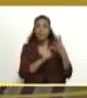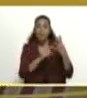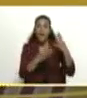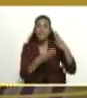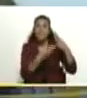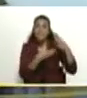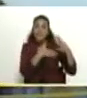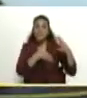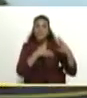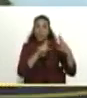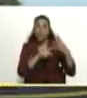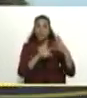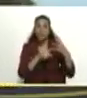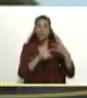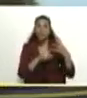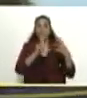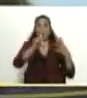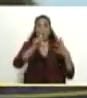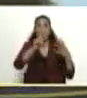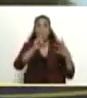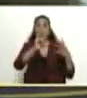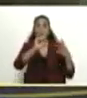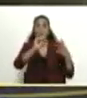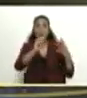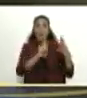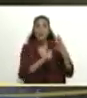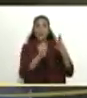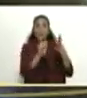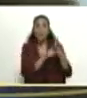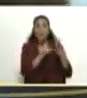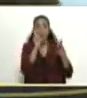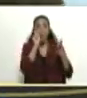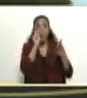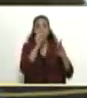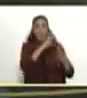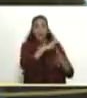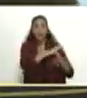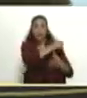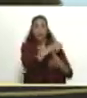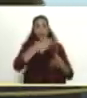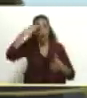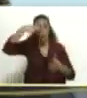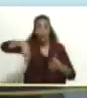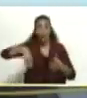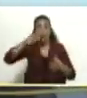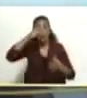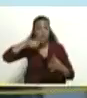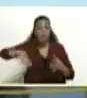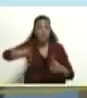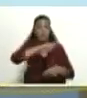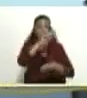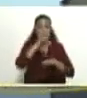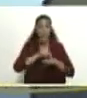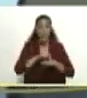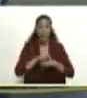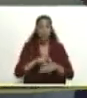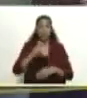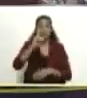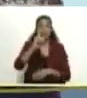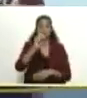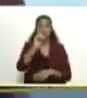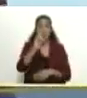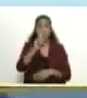Misión Riva, está Luis Ángela Martínez, está el comandante Vidal de la Guardia del Pueblo, está por aquí Douglas